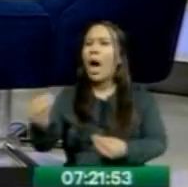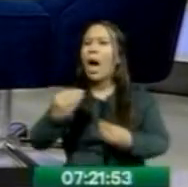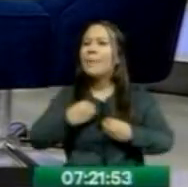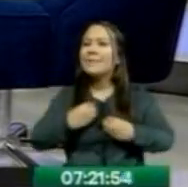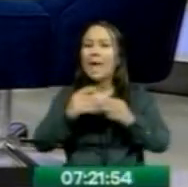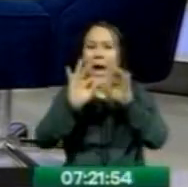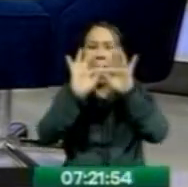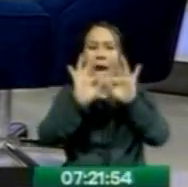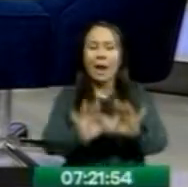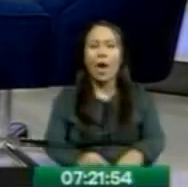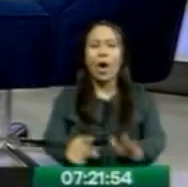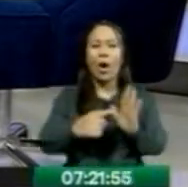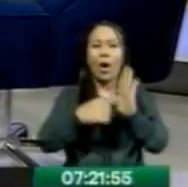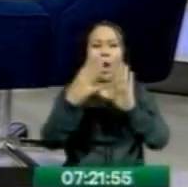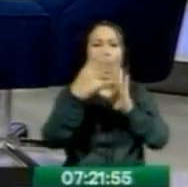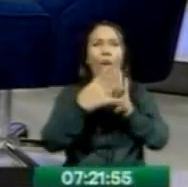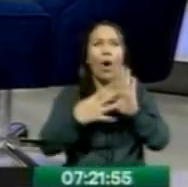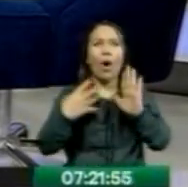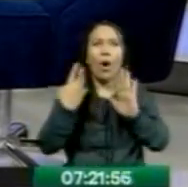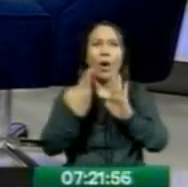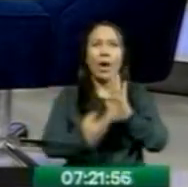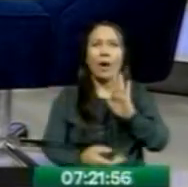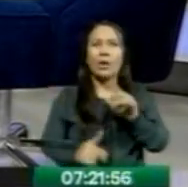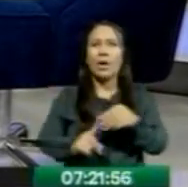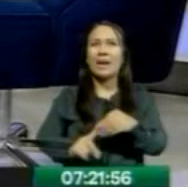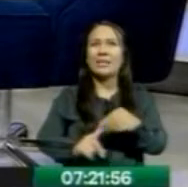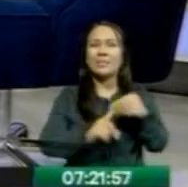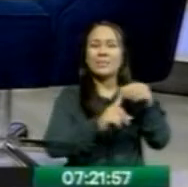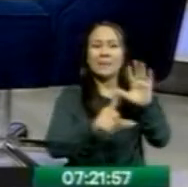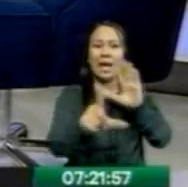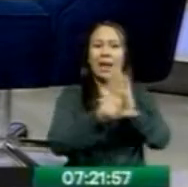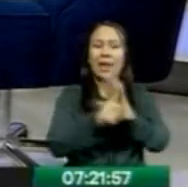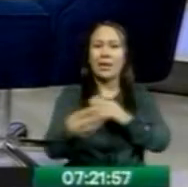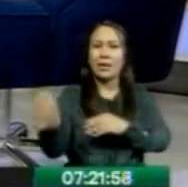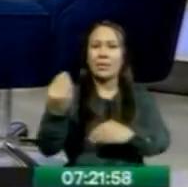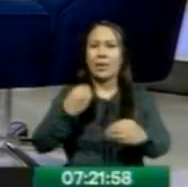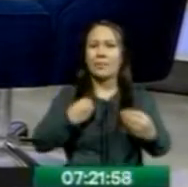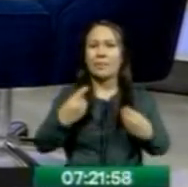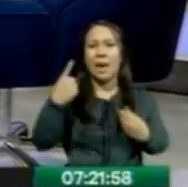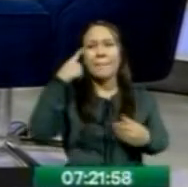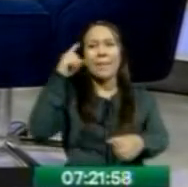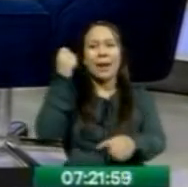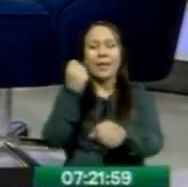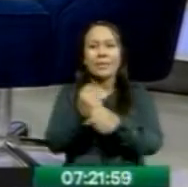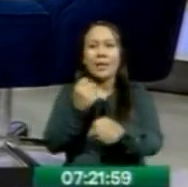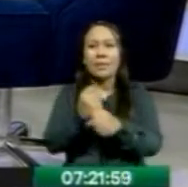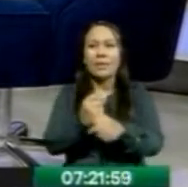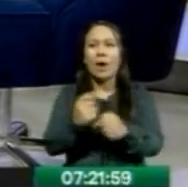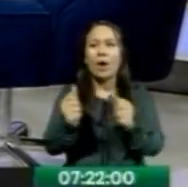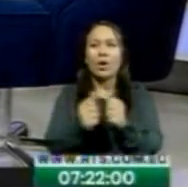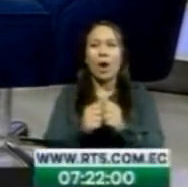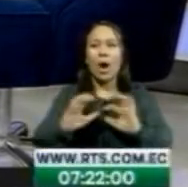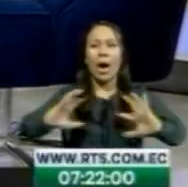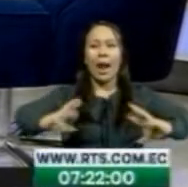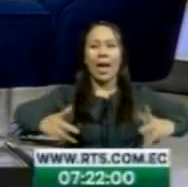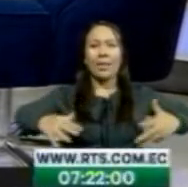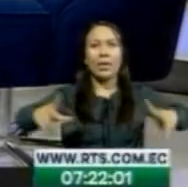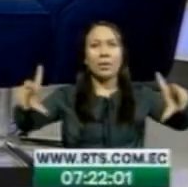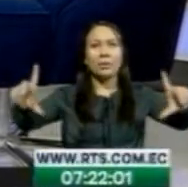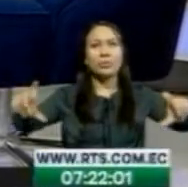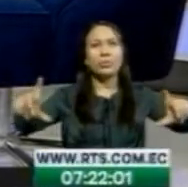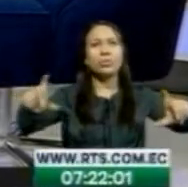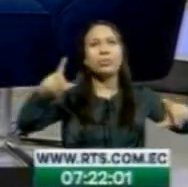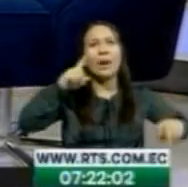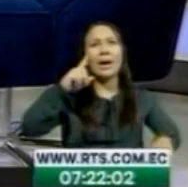la reforma en los horarios especiales a los que la ley nos ampara para trabajar con radiaciones